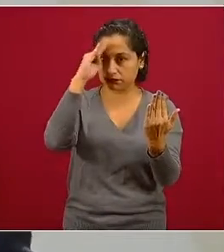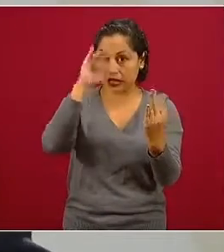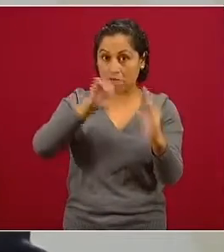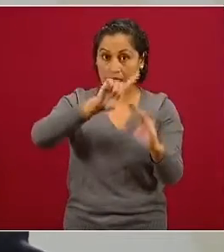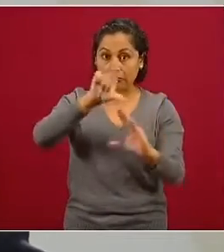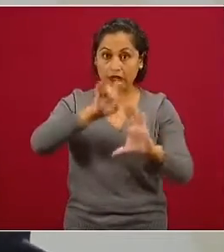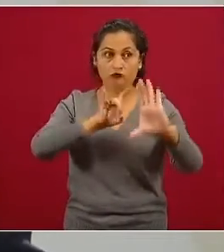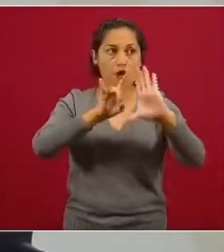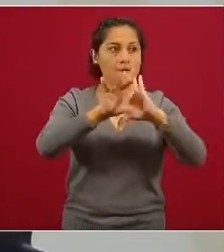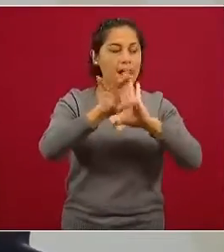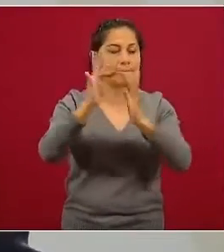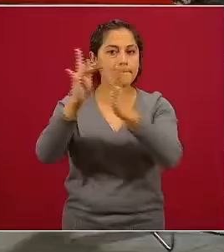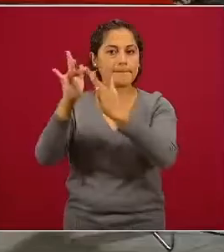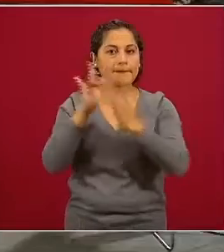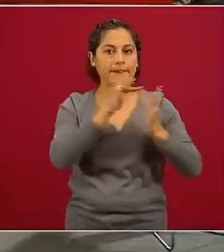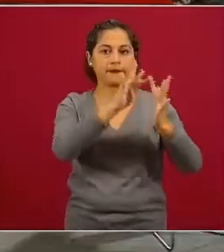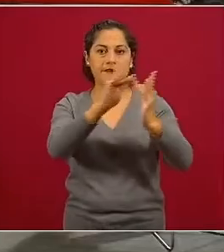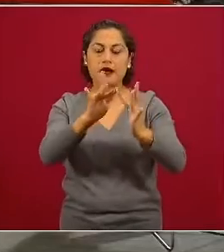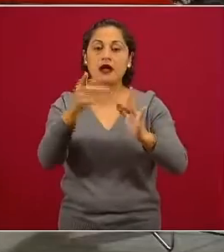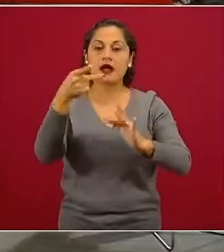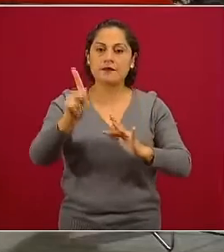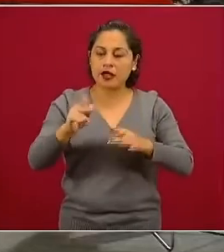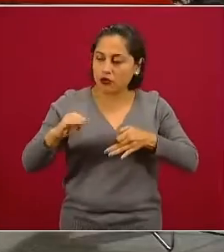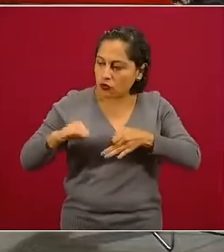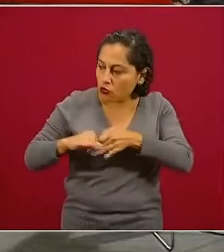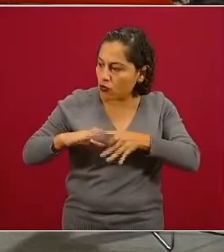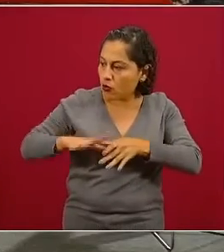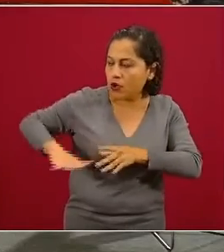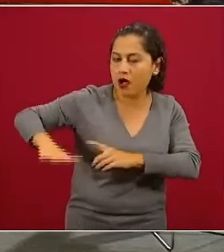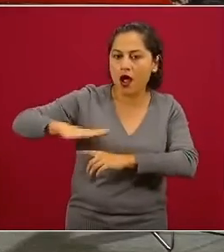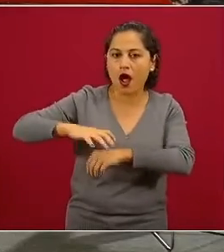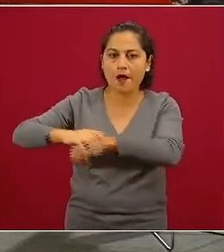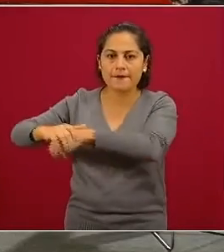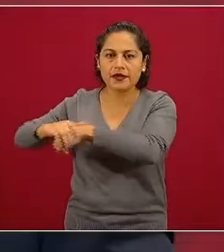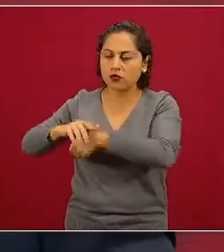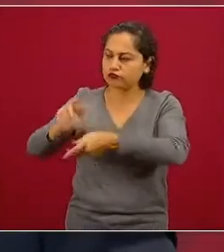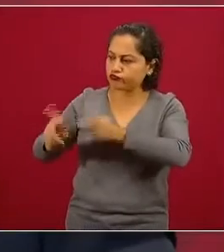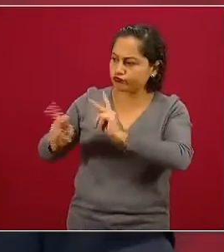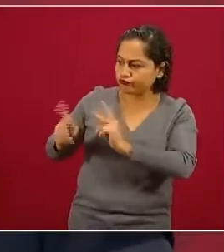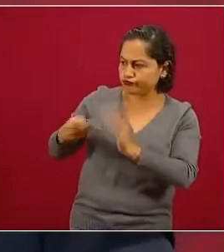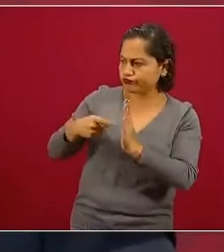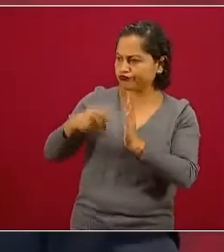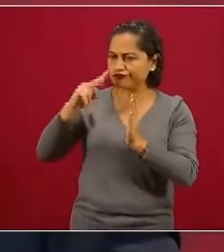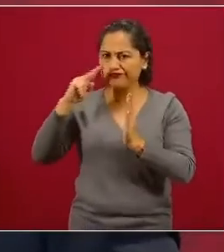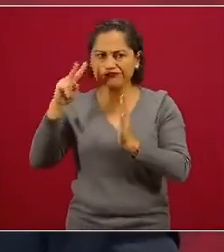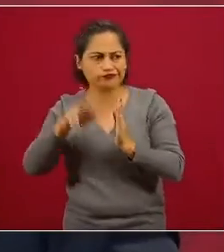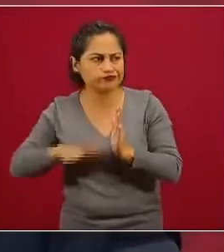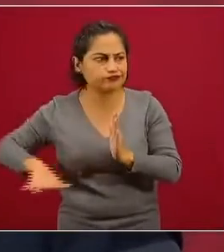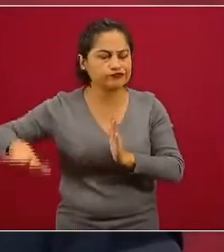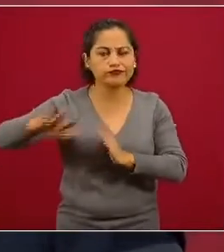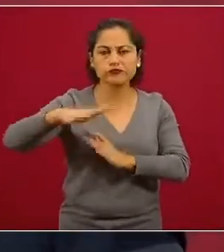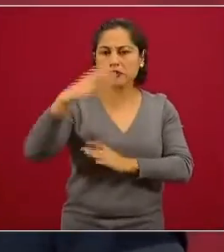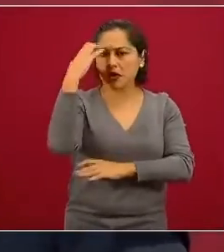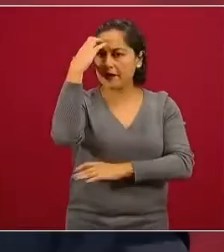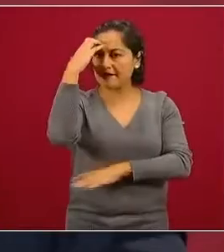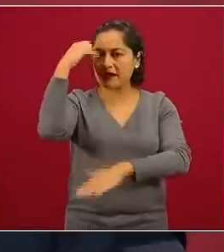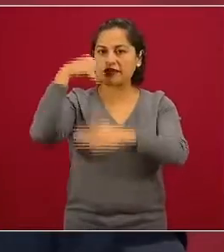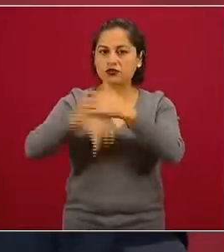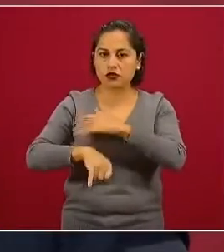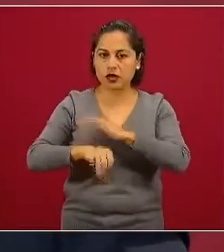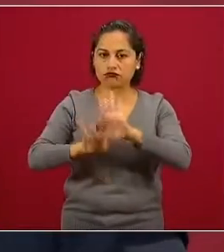cada rincón de México y del mundo. Todos nosotros, todas las personas tenemos un papel que desempeñar.